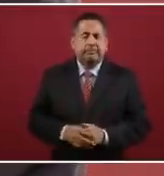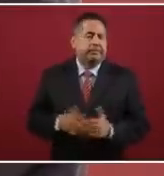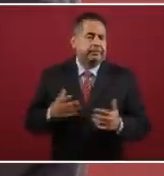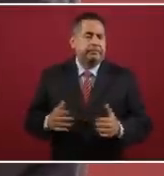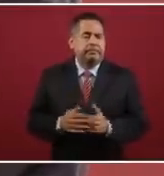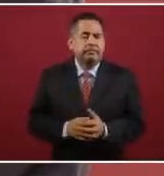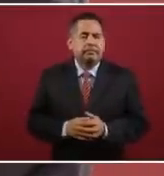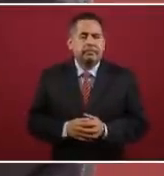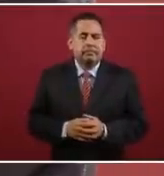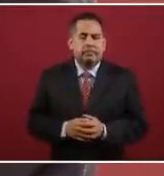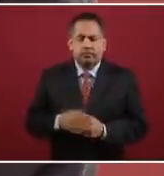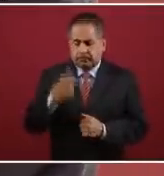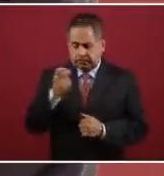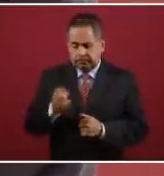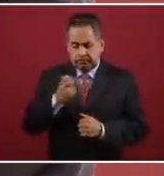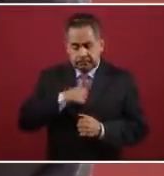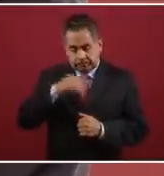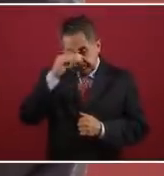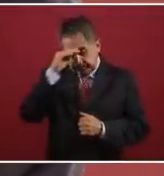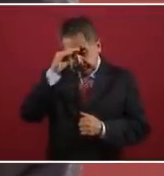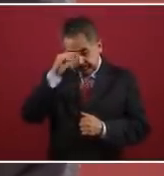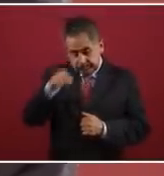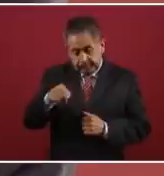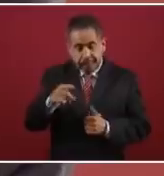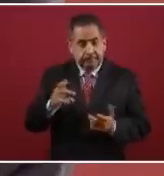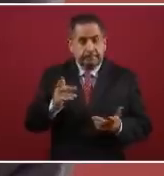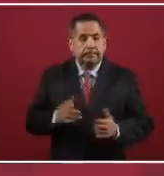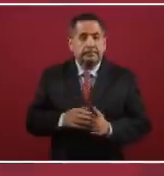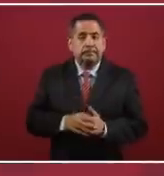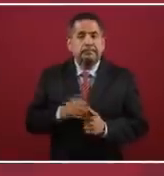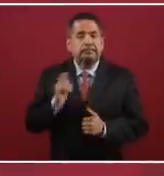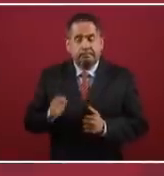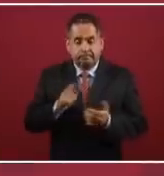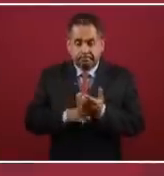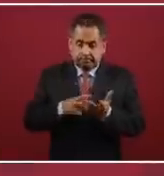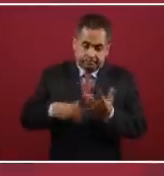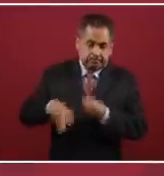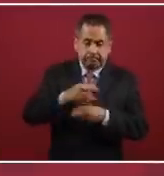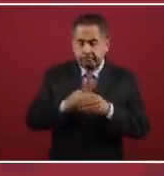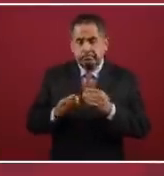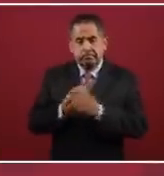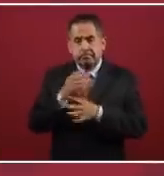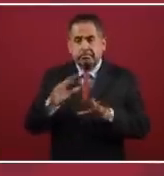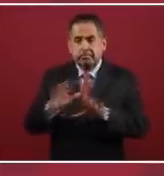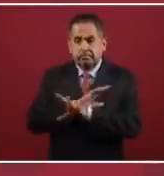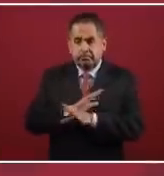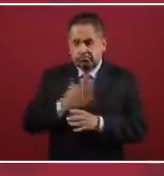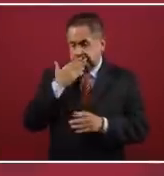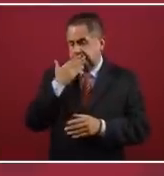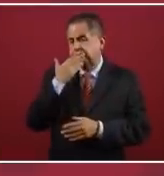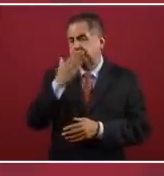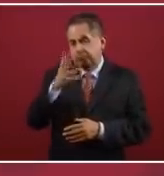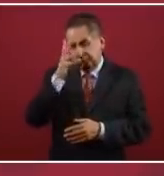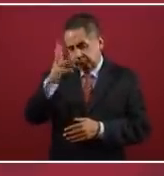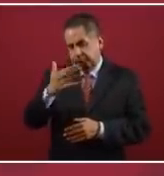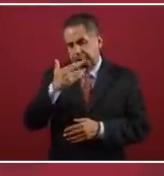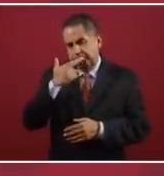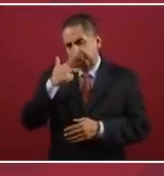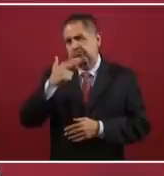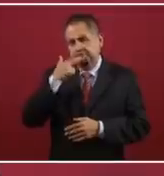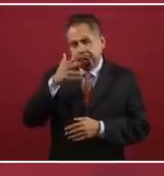Entonces, a eso se debió la renovación, para bien